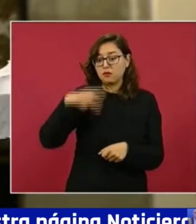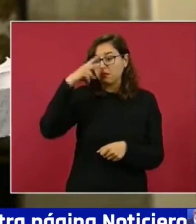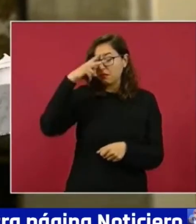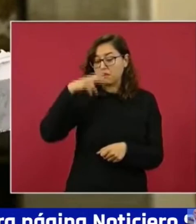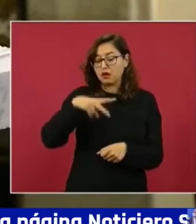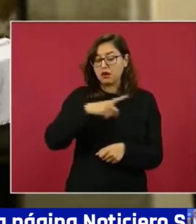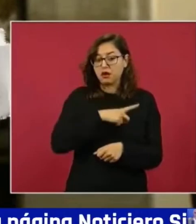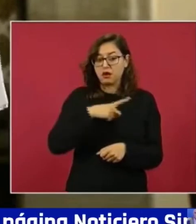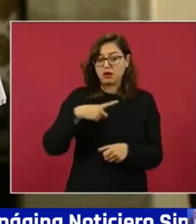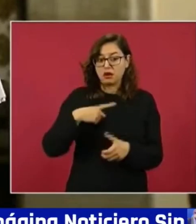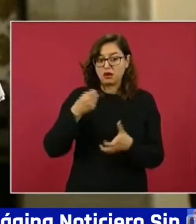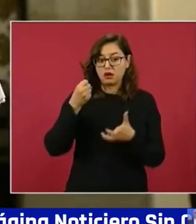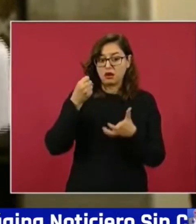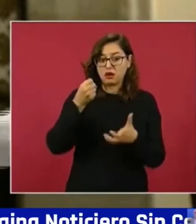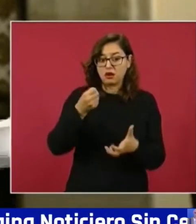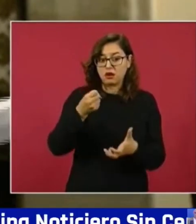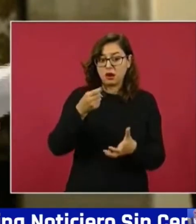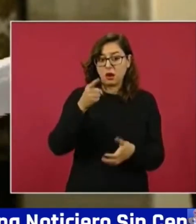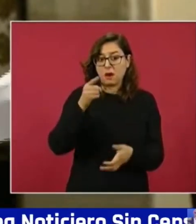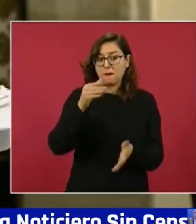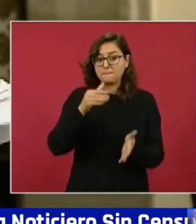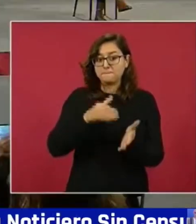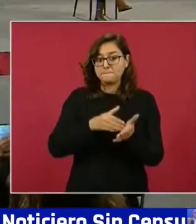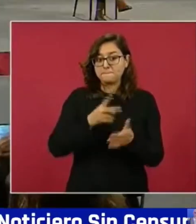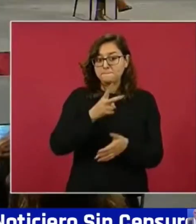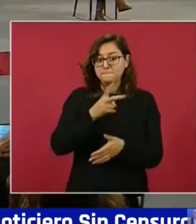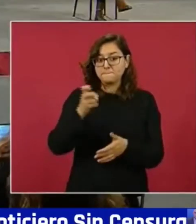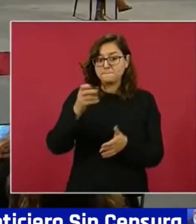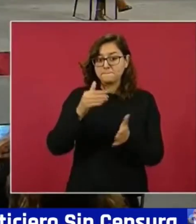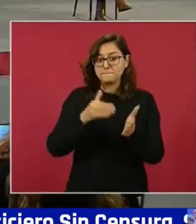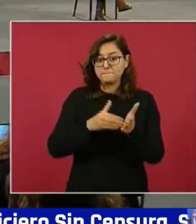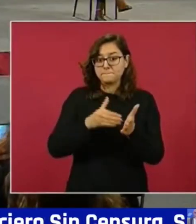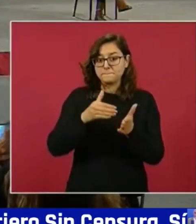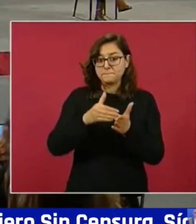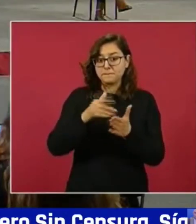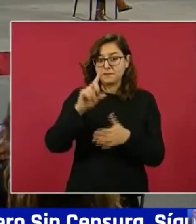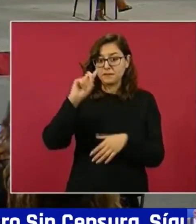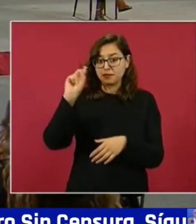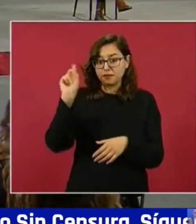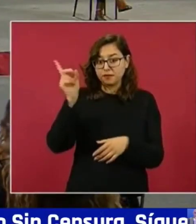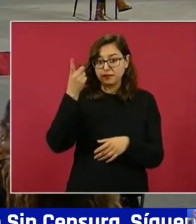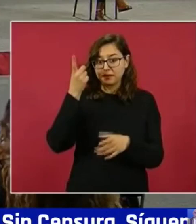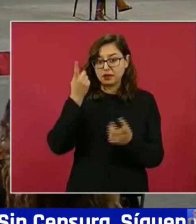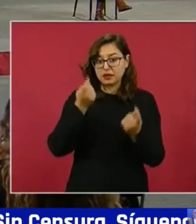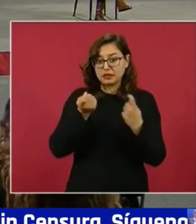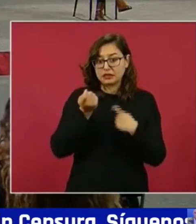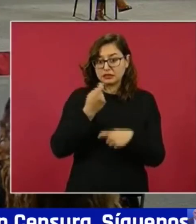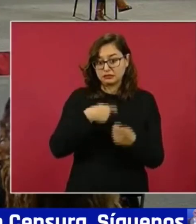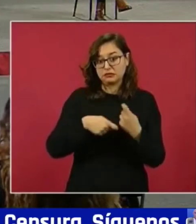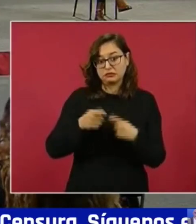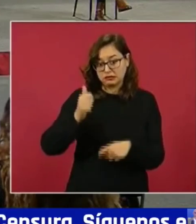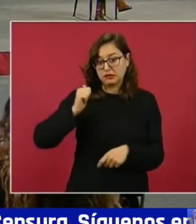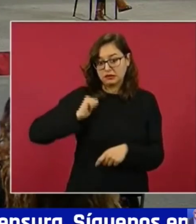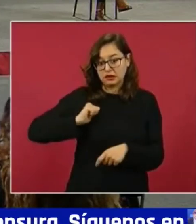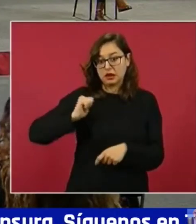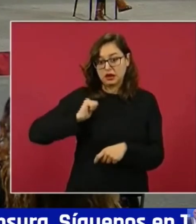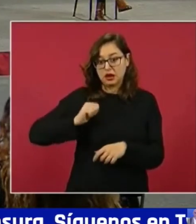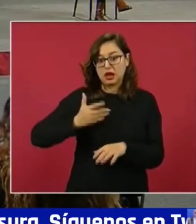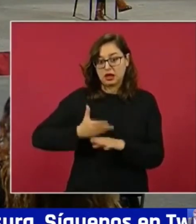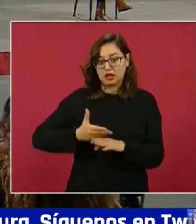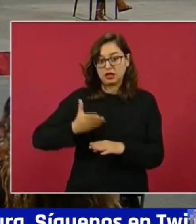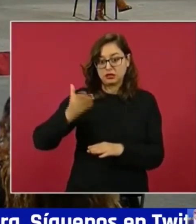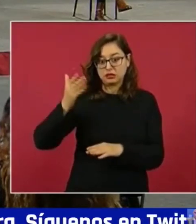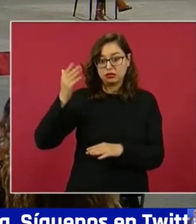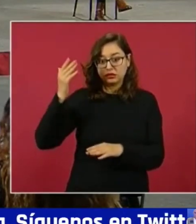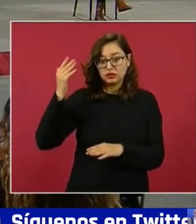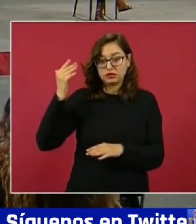de 1,200 millones de dólares al tipo de cambio de esa época, a Kansas City,